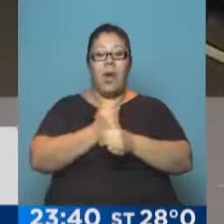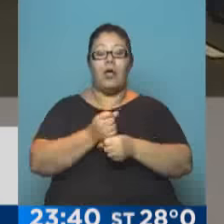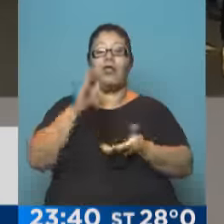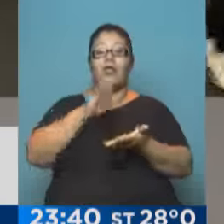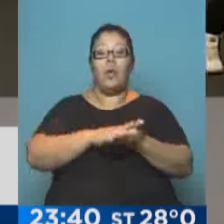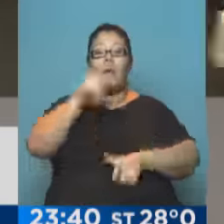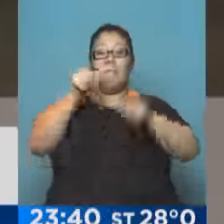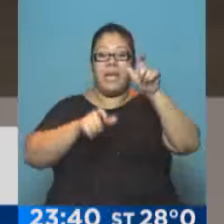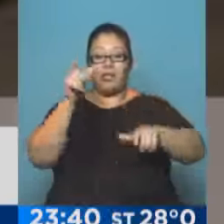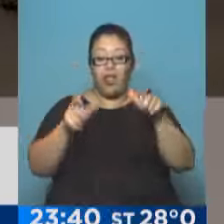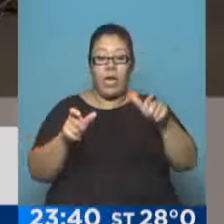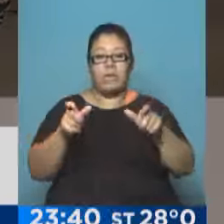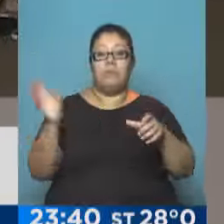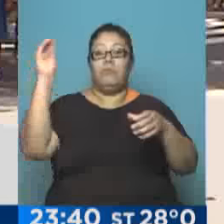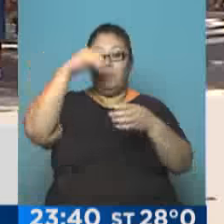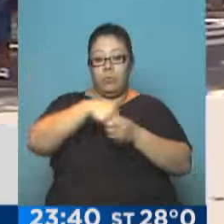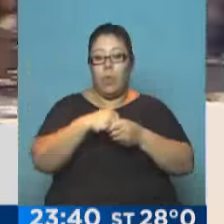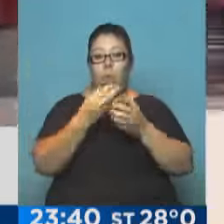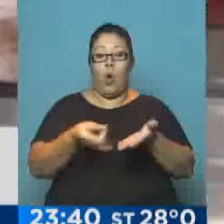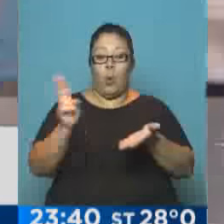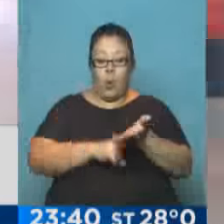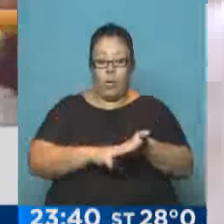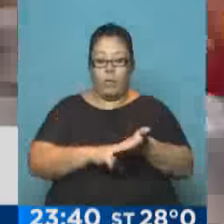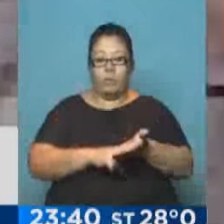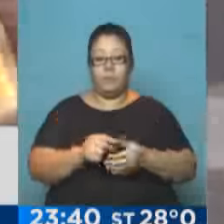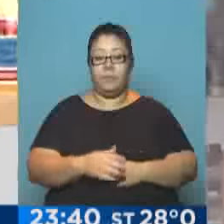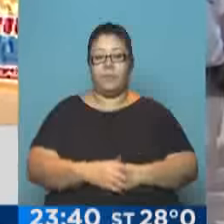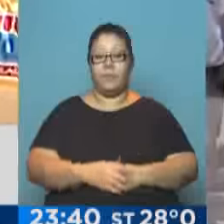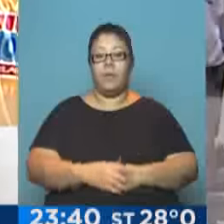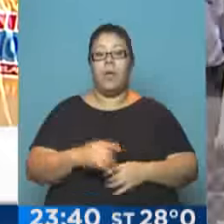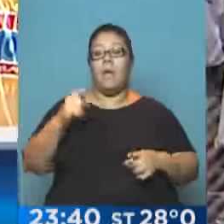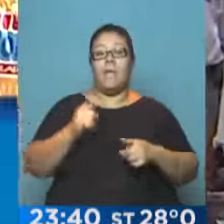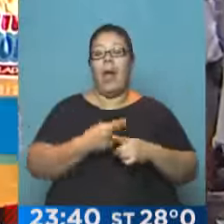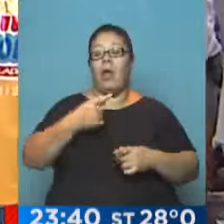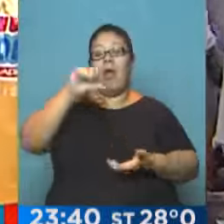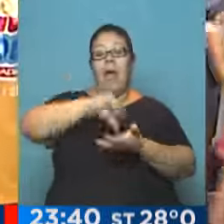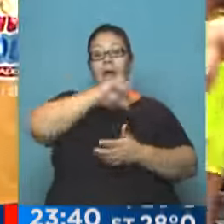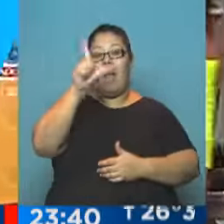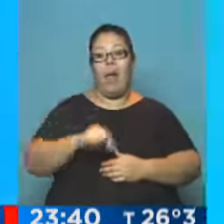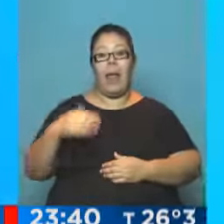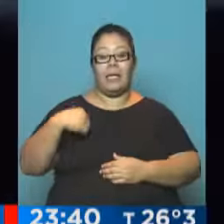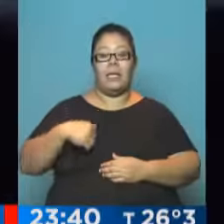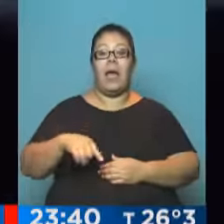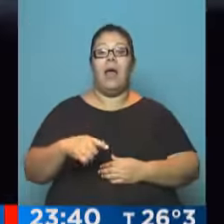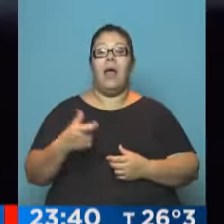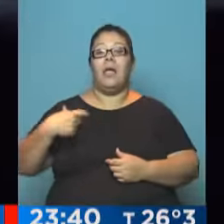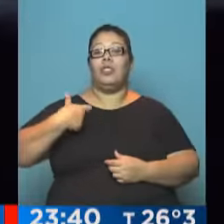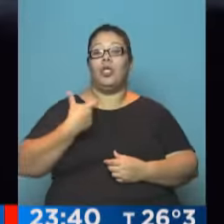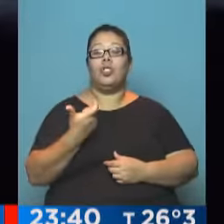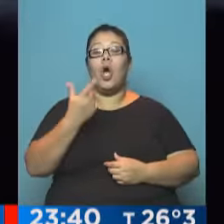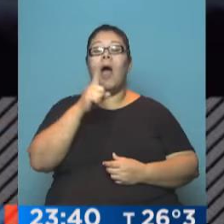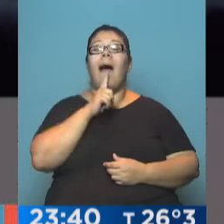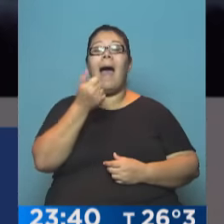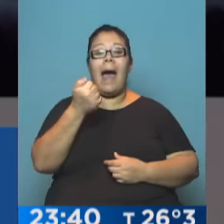públicos y un bono de fin de año. Los estatales cumplieron una jornada de paro en todo el país que fue convocado por ATE. Pide